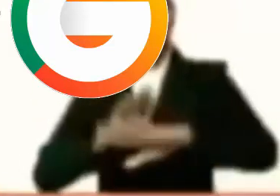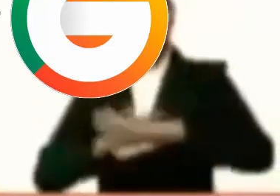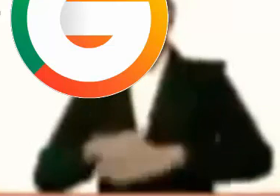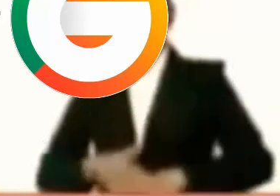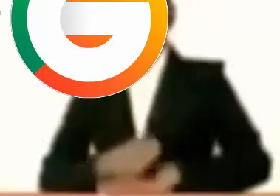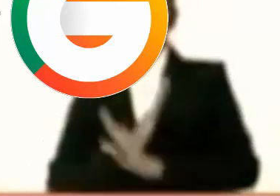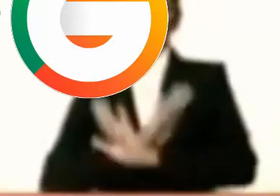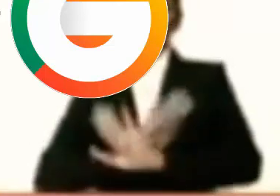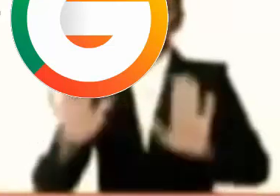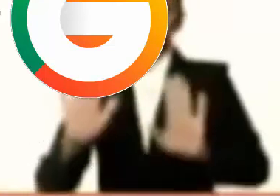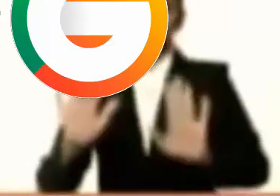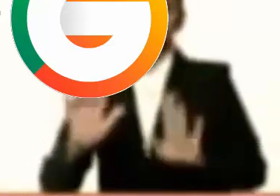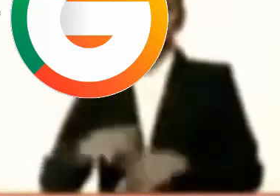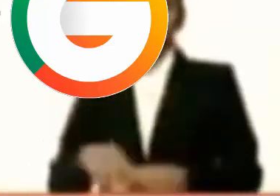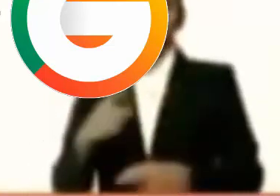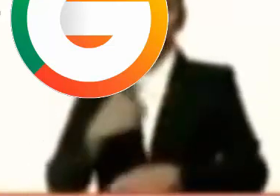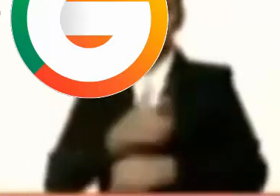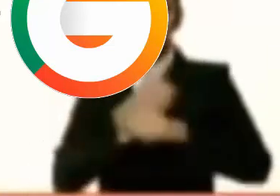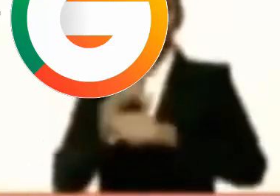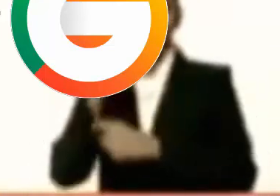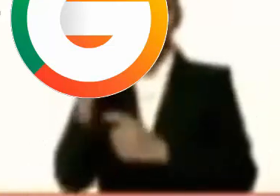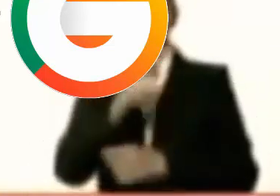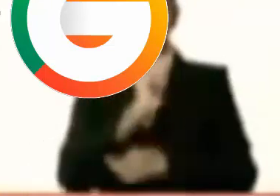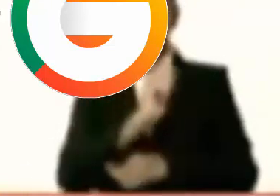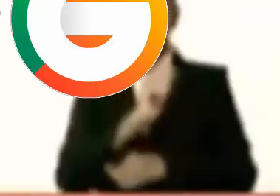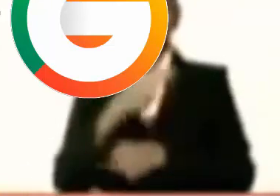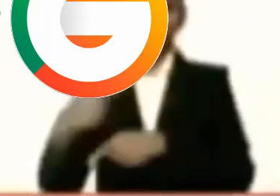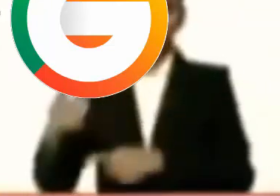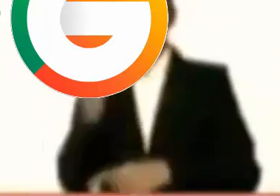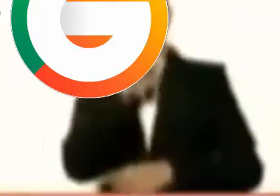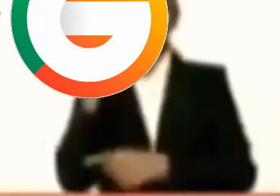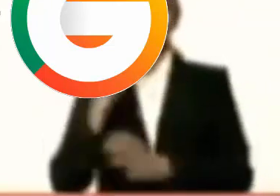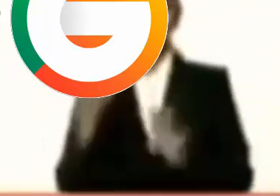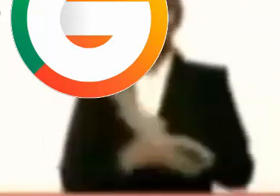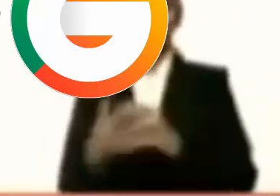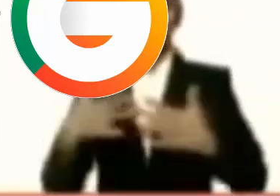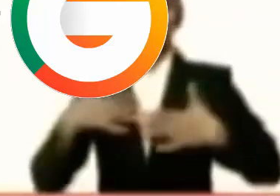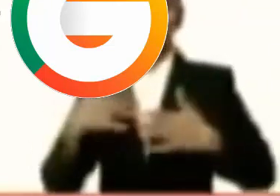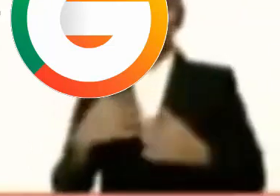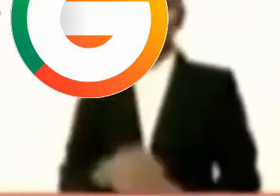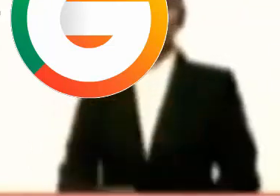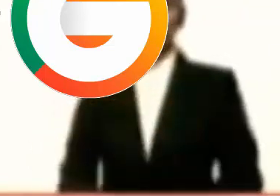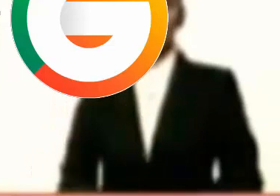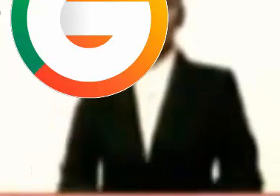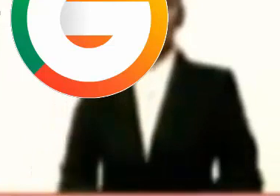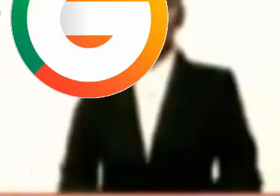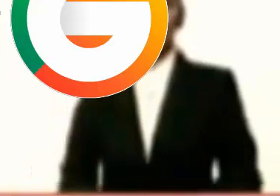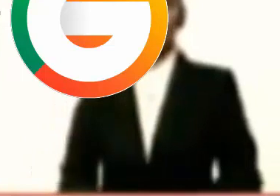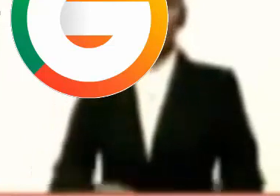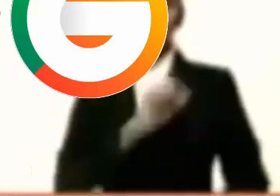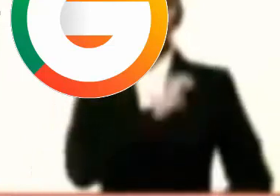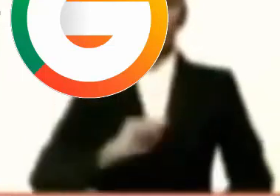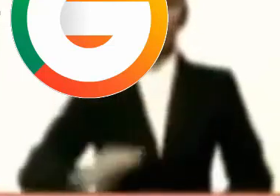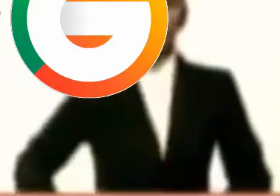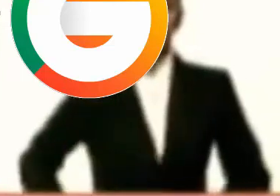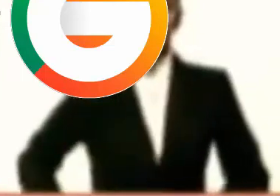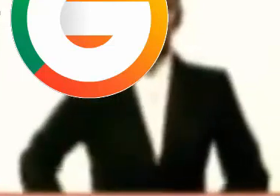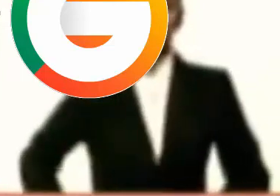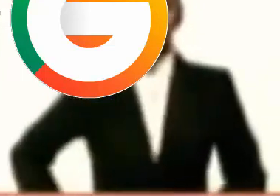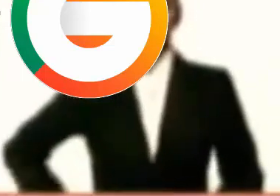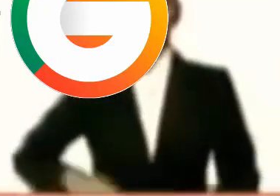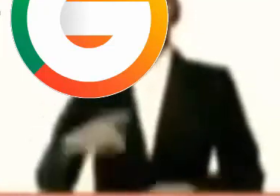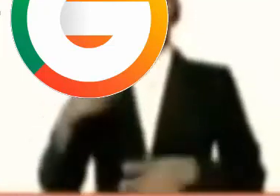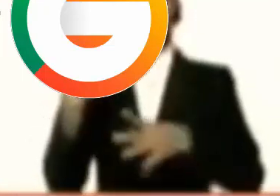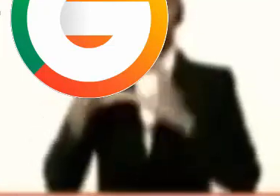alto al fuego unilateral por un mes. En El Salvador, varios medios